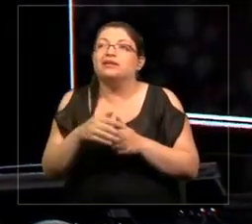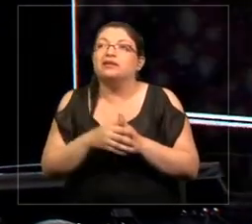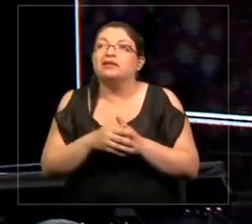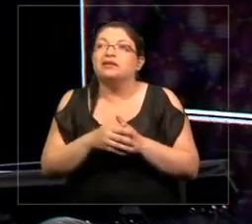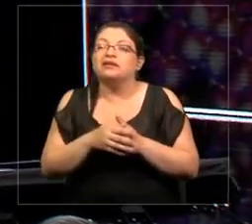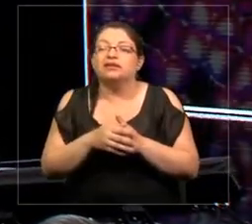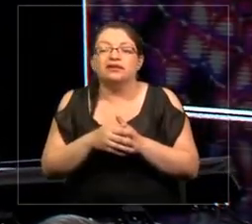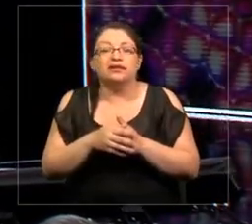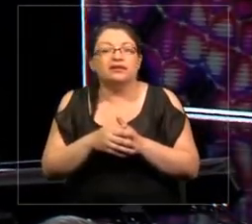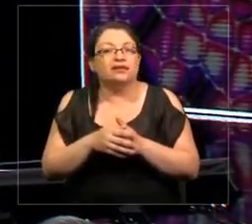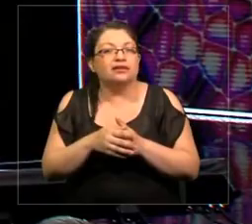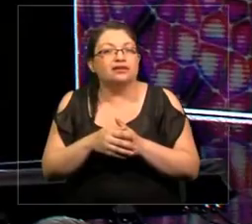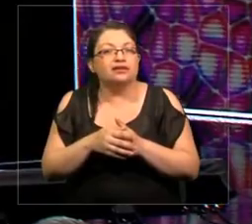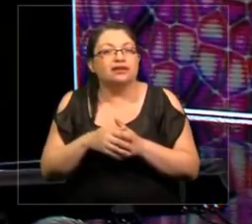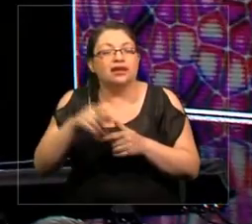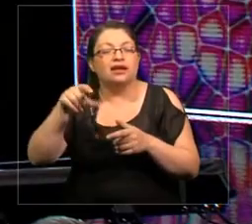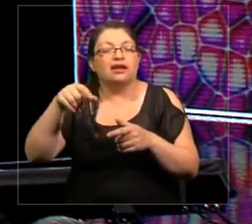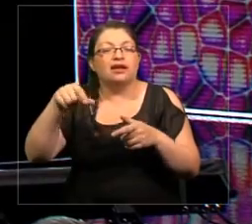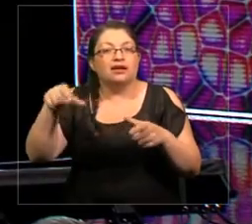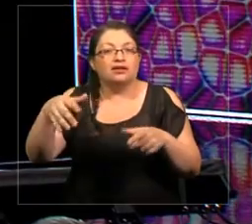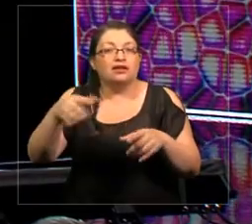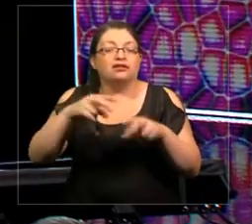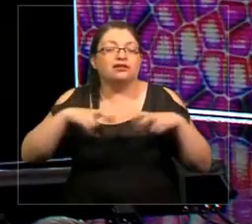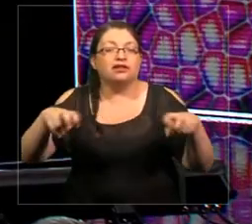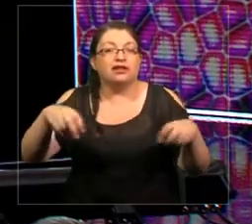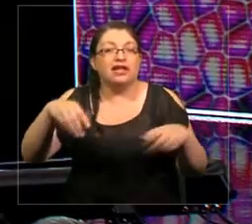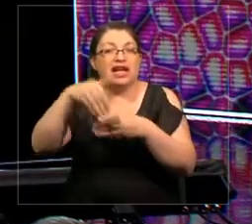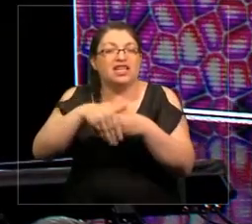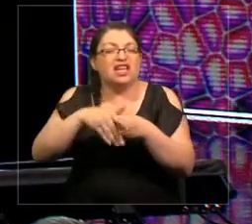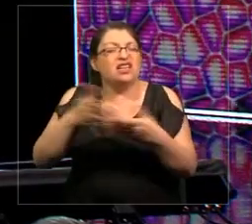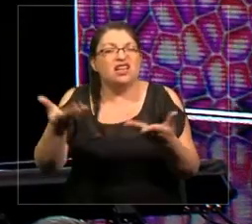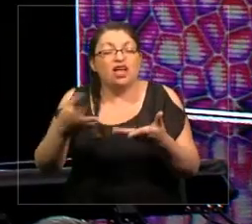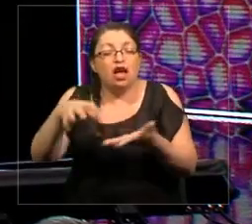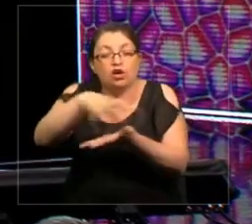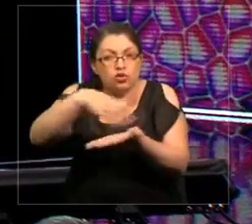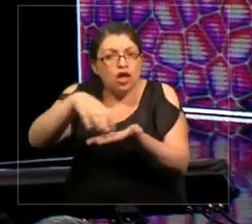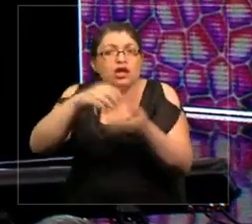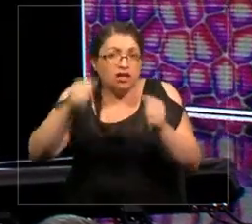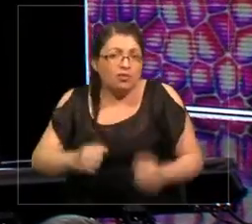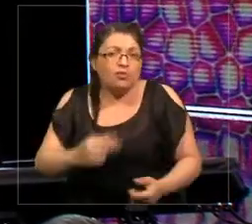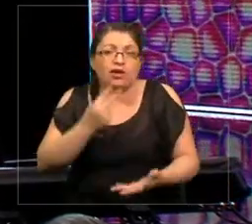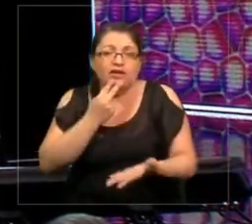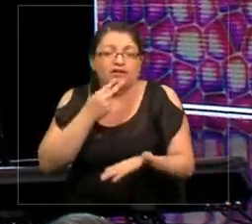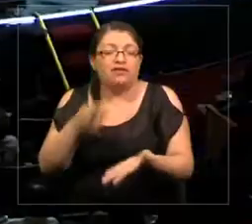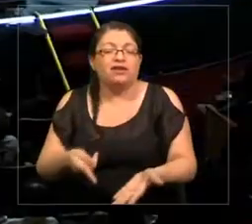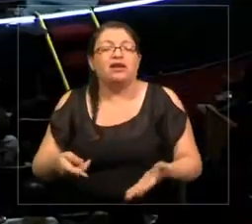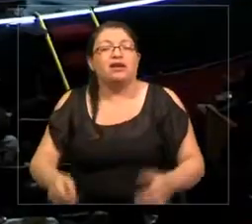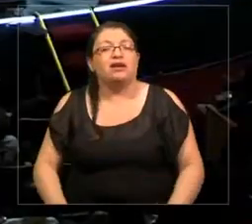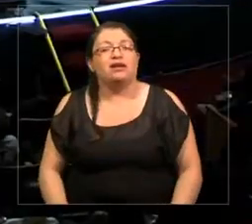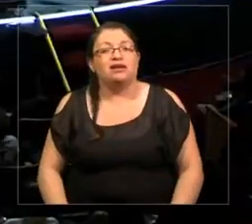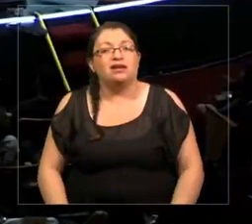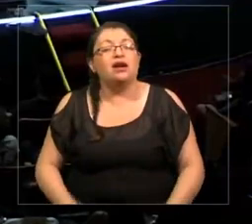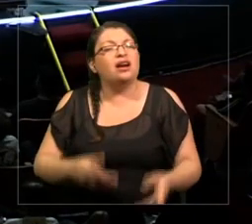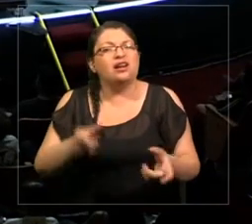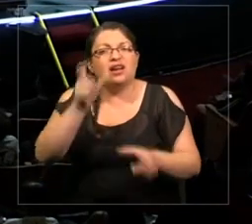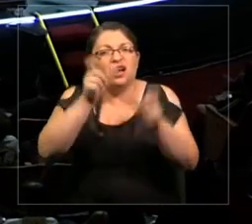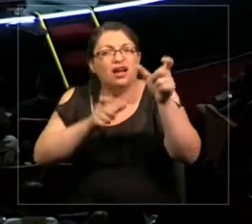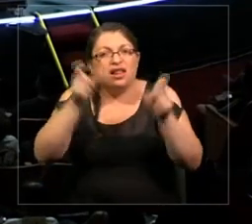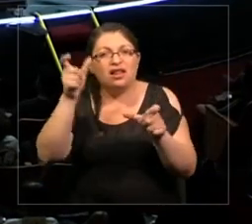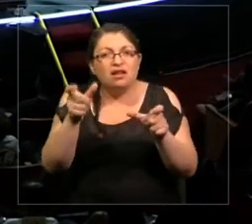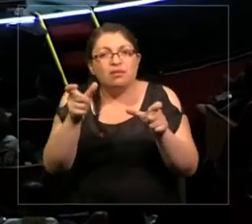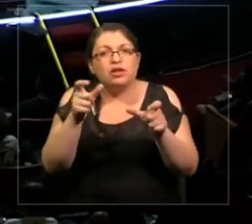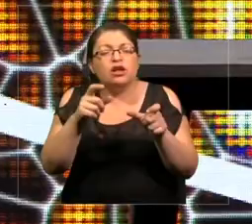tarde ciudades habitables simplemente ciudades en las cuales los habitantes no sólo